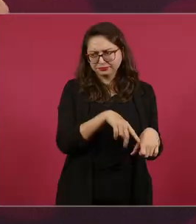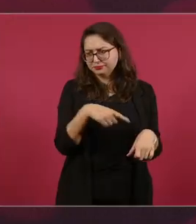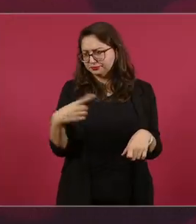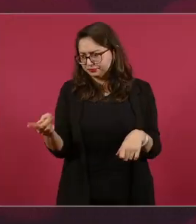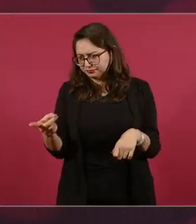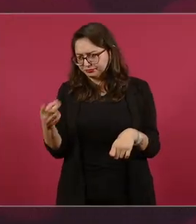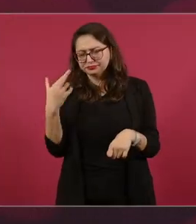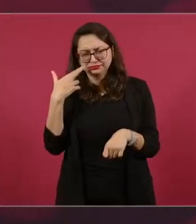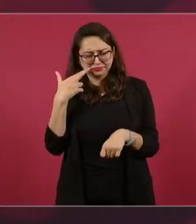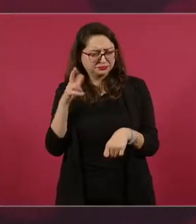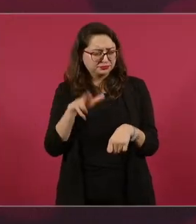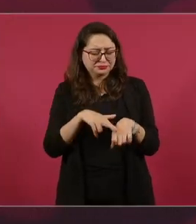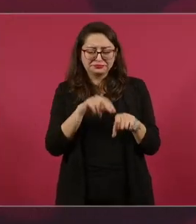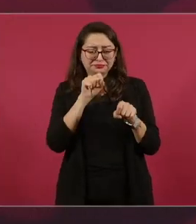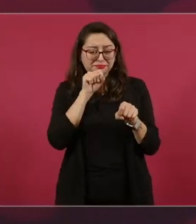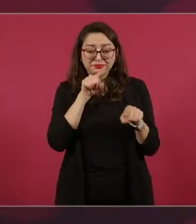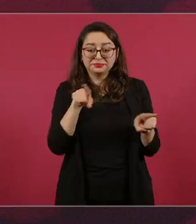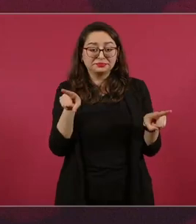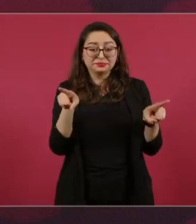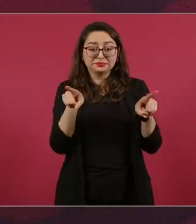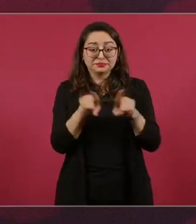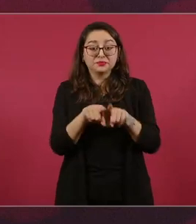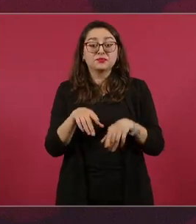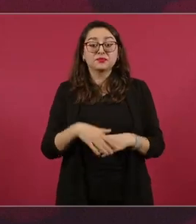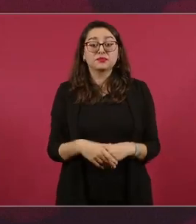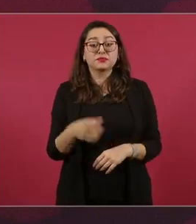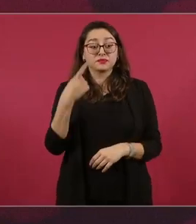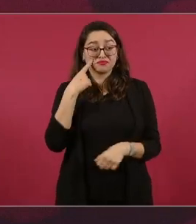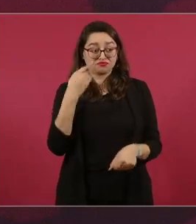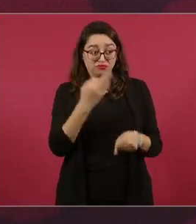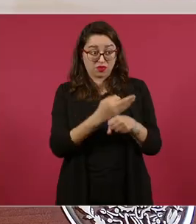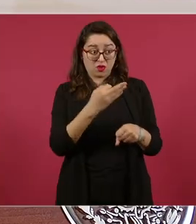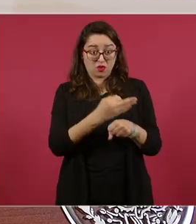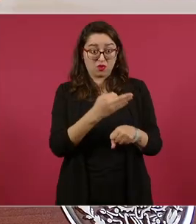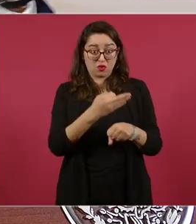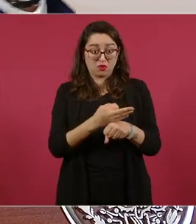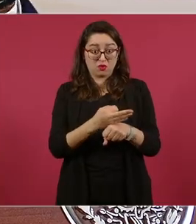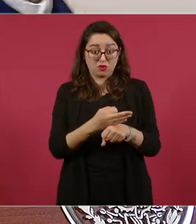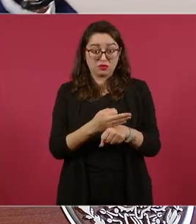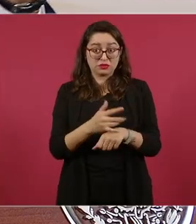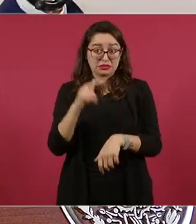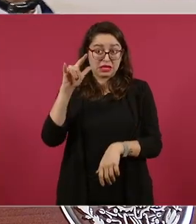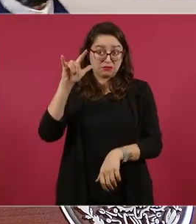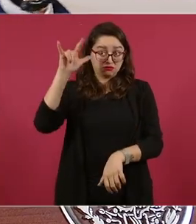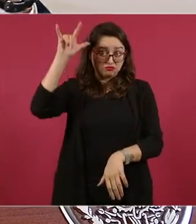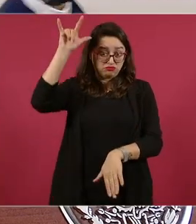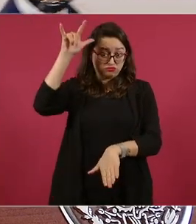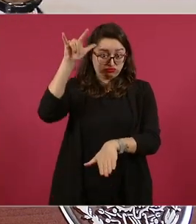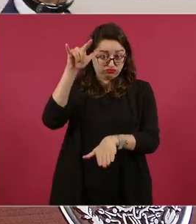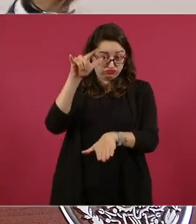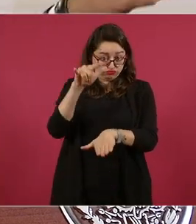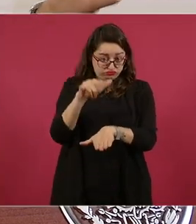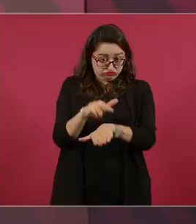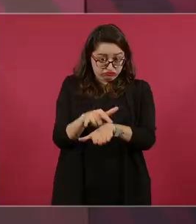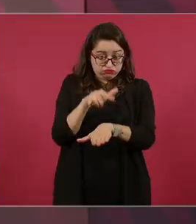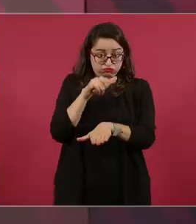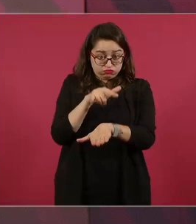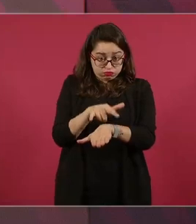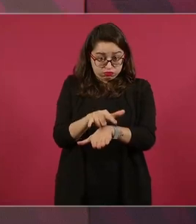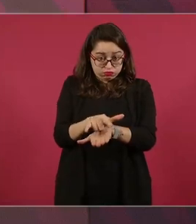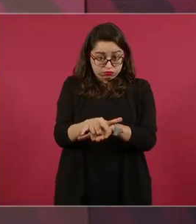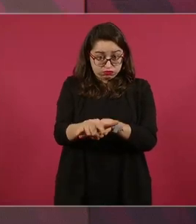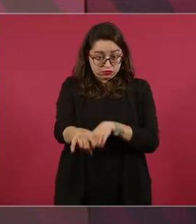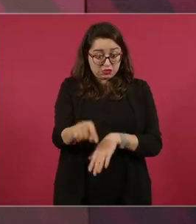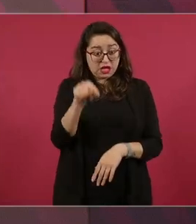llegar. Y esa terminal nueva la cobraron en 11,000 millones de pesos y